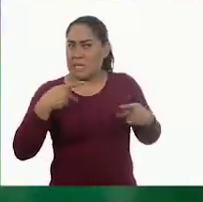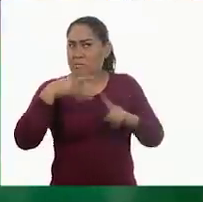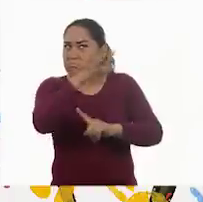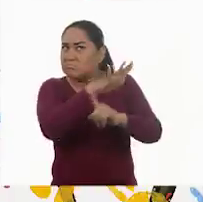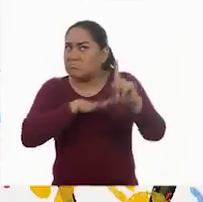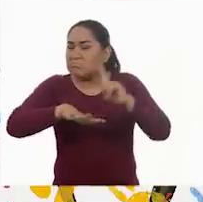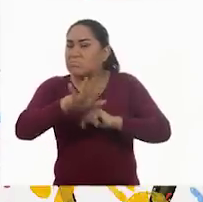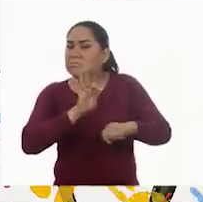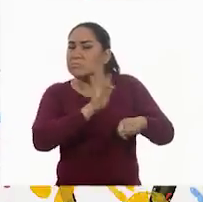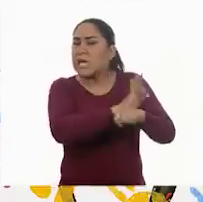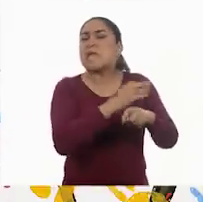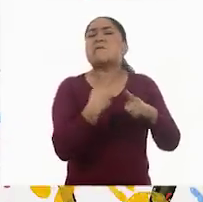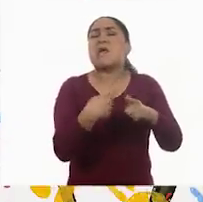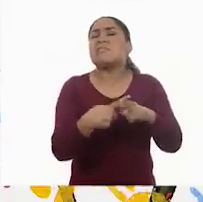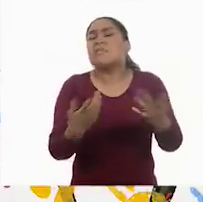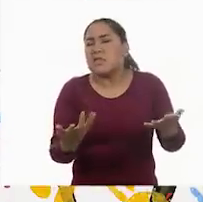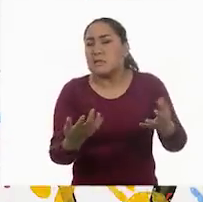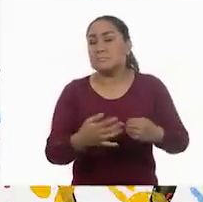papá,